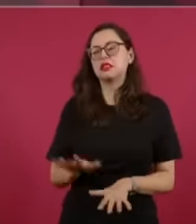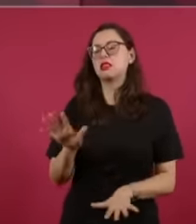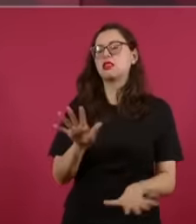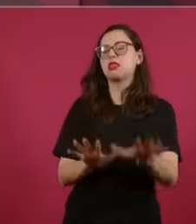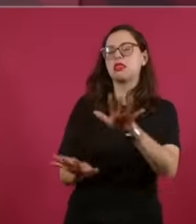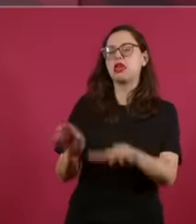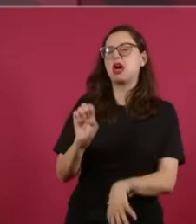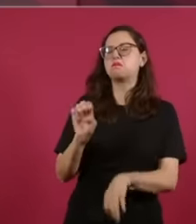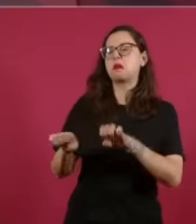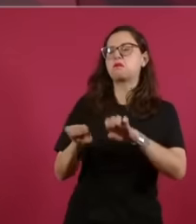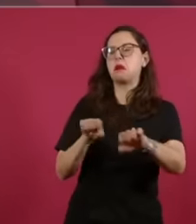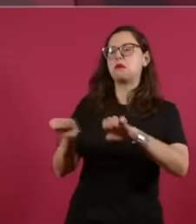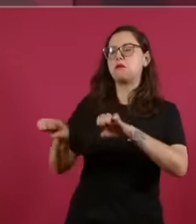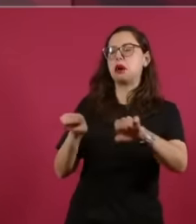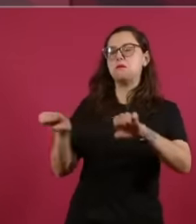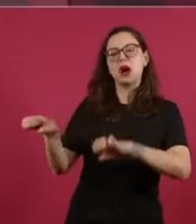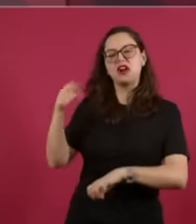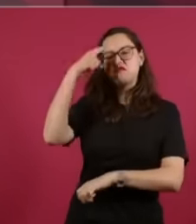manipulación.